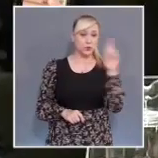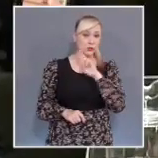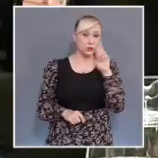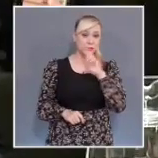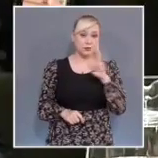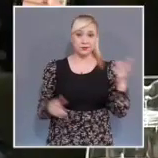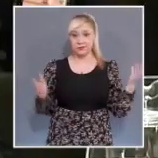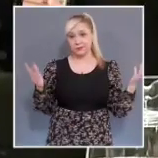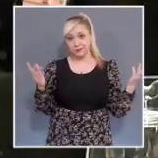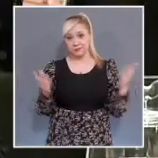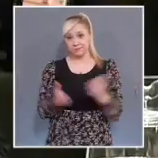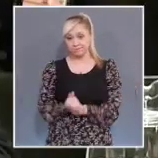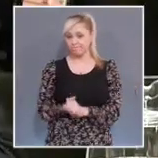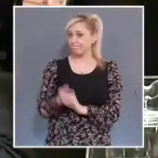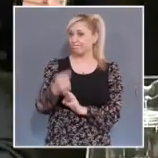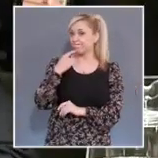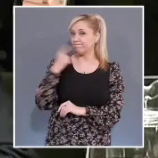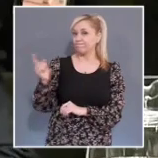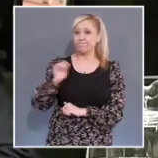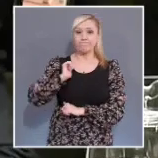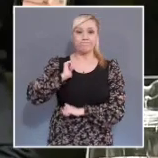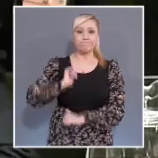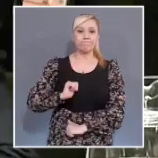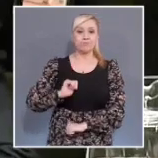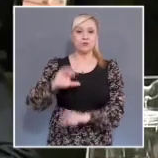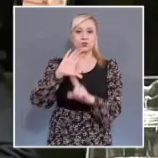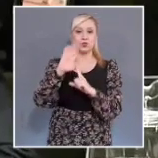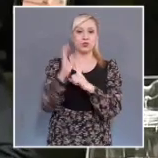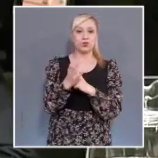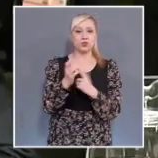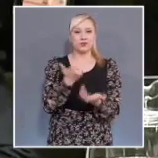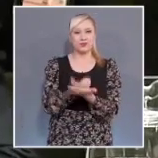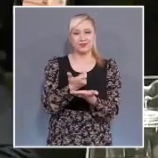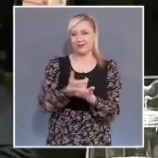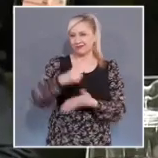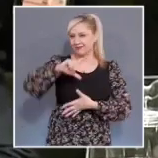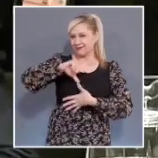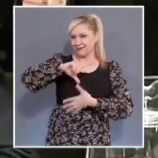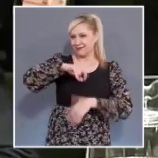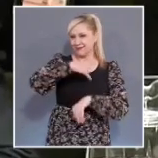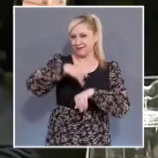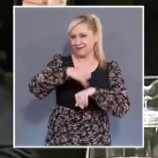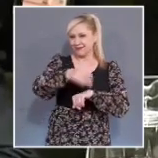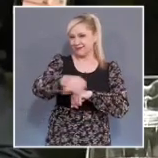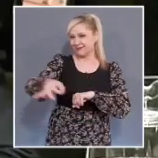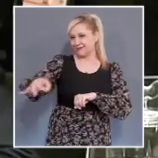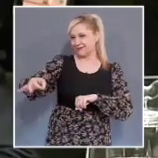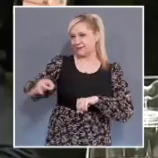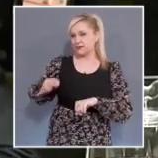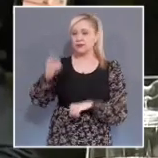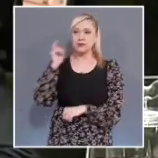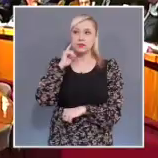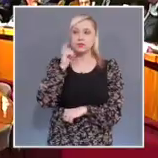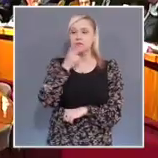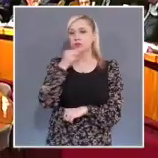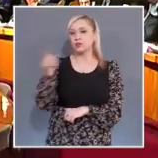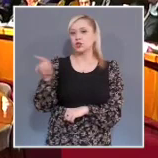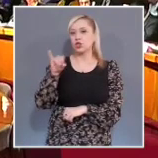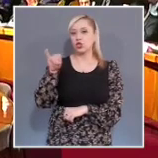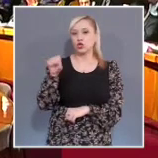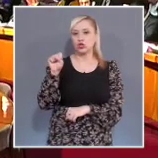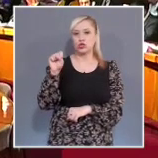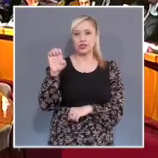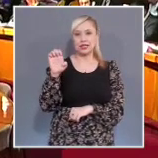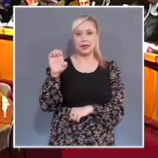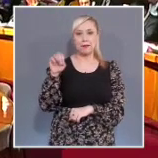lo advirtió el secretario ejecutivo de la Comisión Económica para América Latina y el Caribe, José Manuel Salazar Girinax, durante